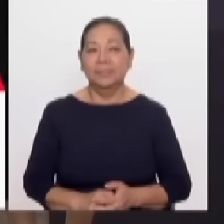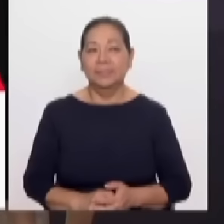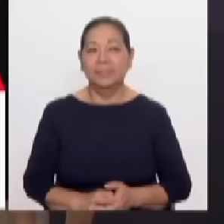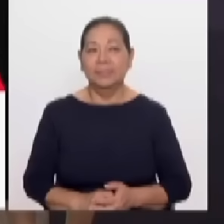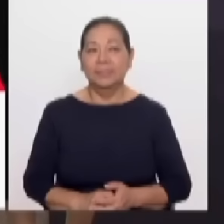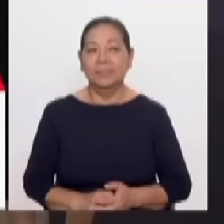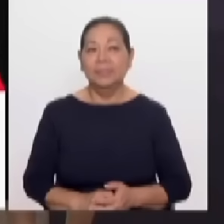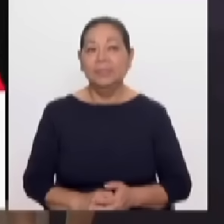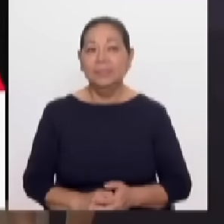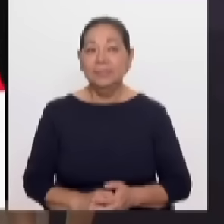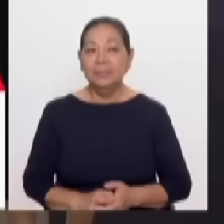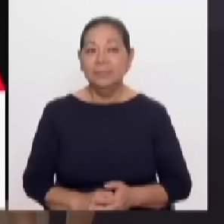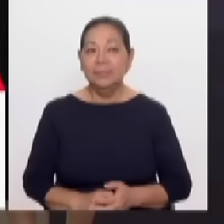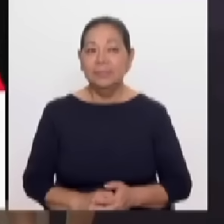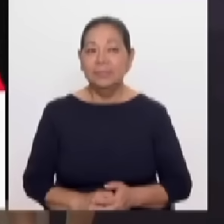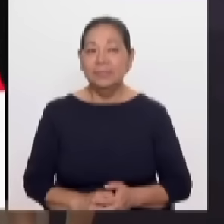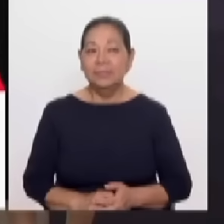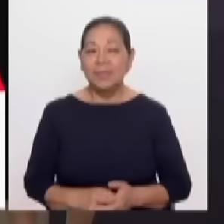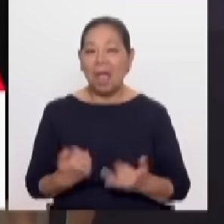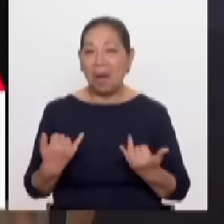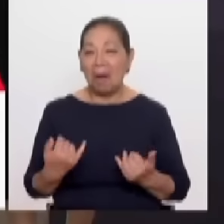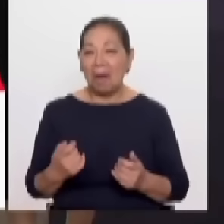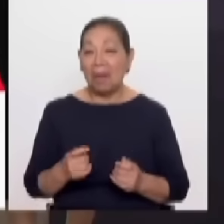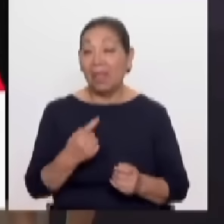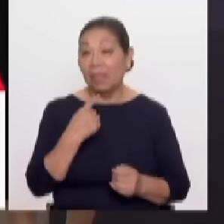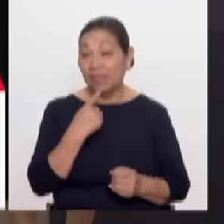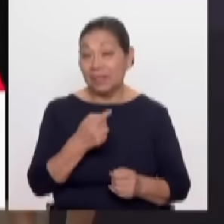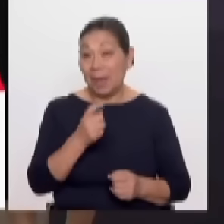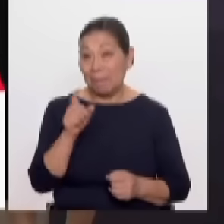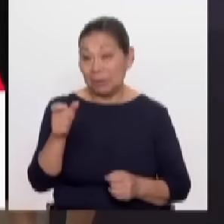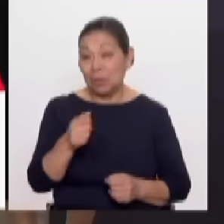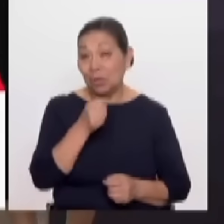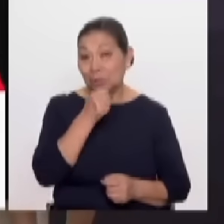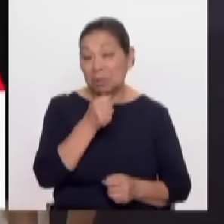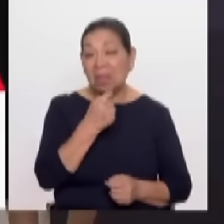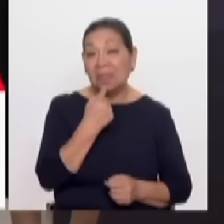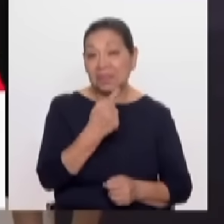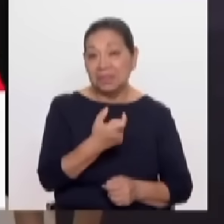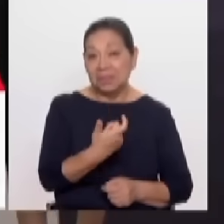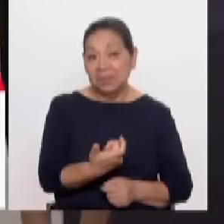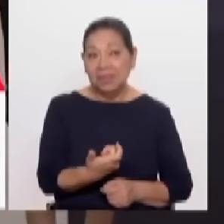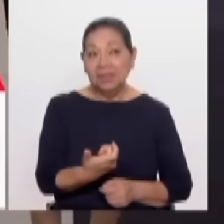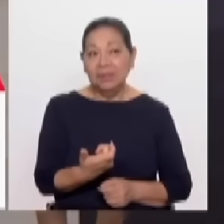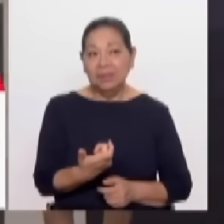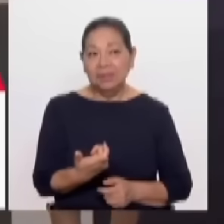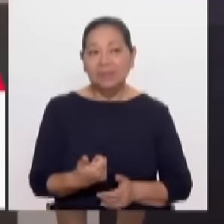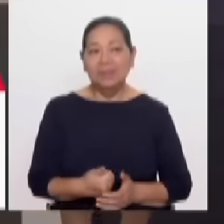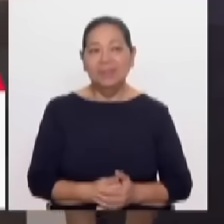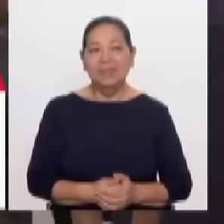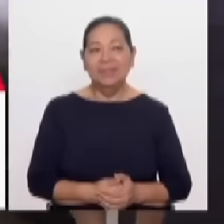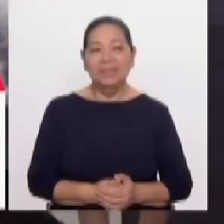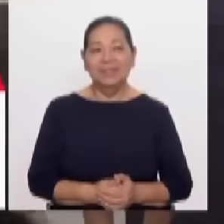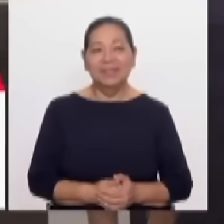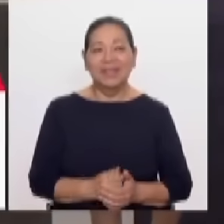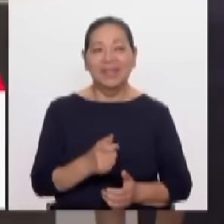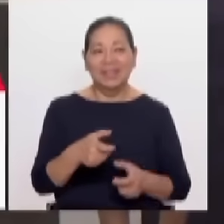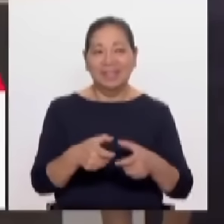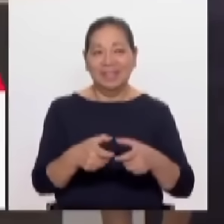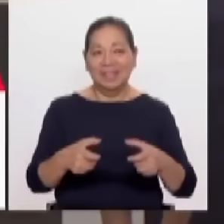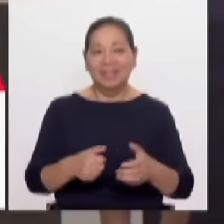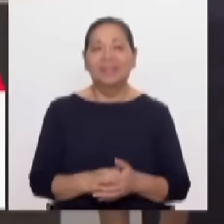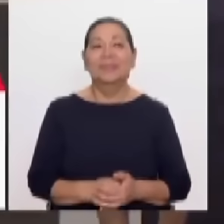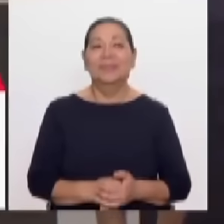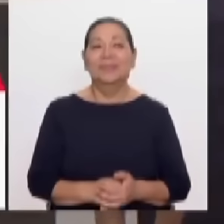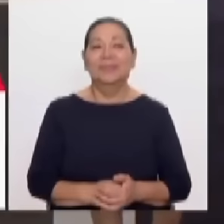Perú. Se hará entrega de la tarjeta integrada de transporte urbano a la señora presidenta de la República